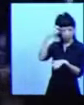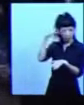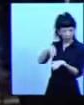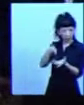la realidad